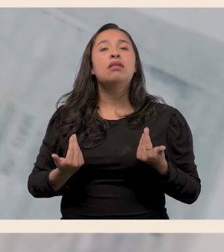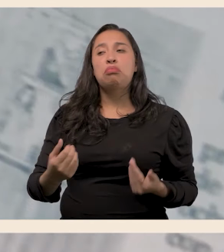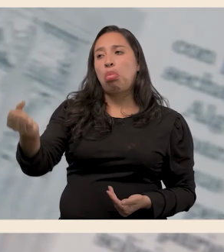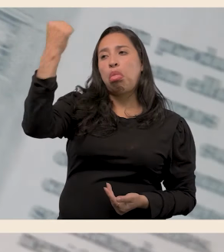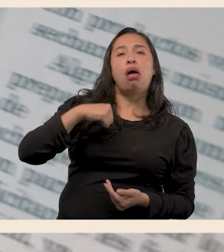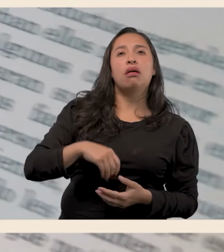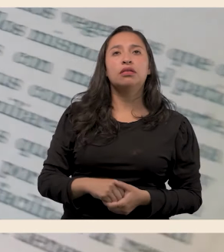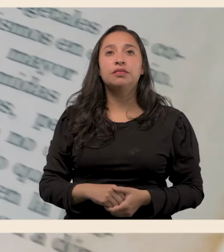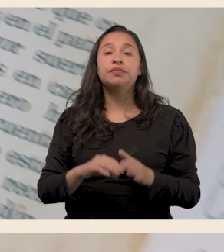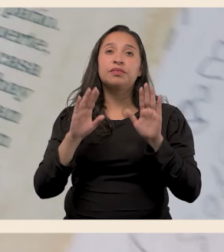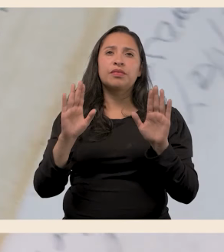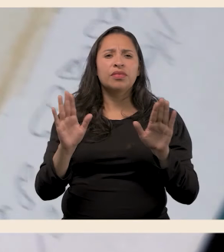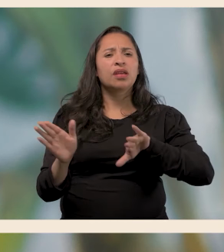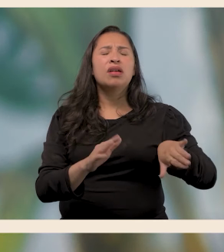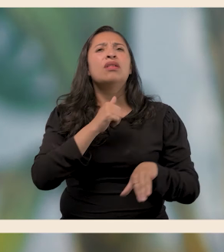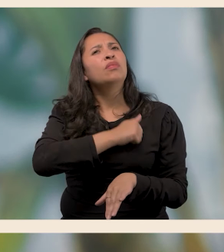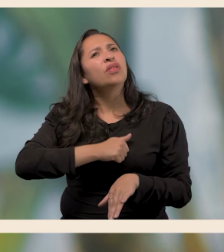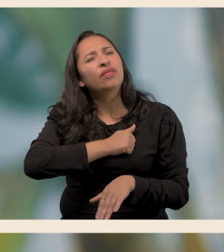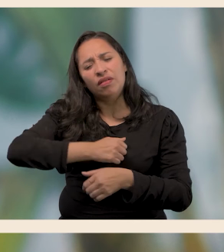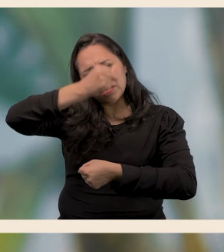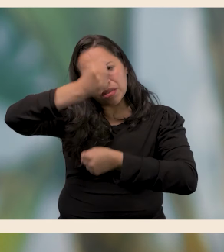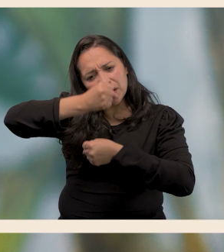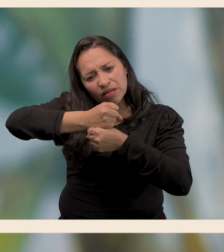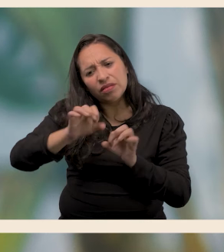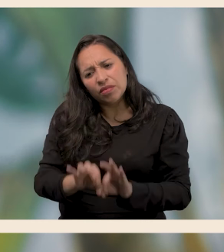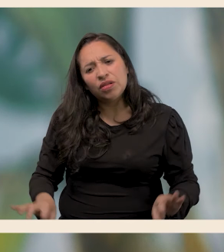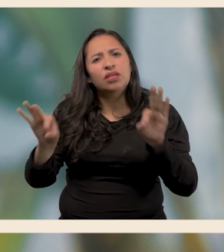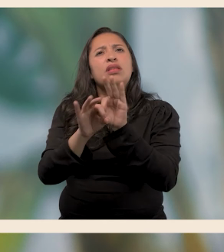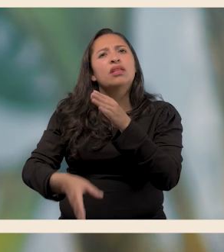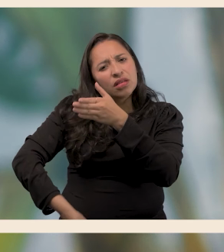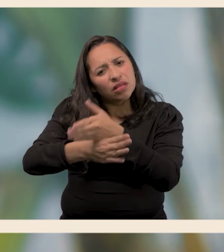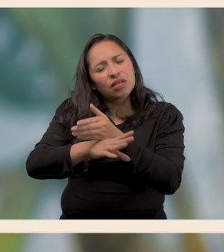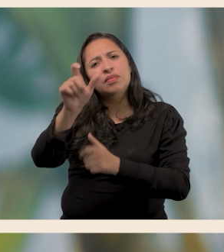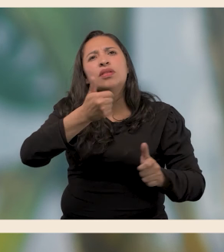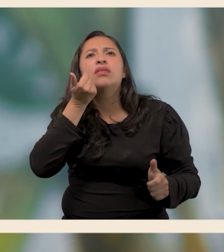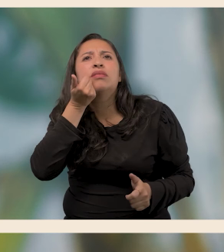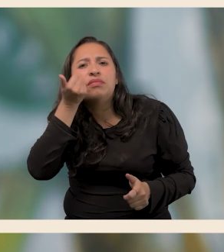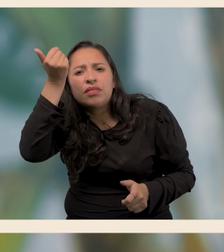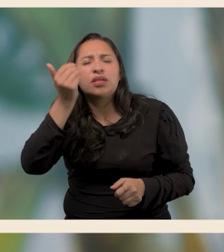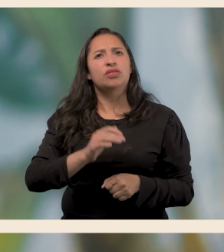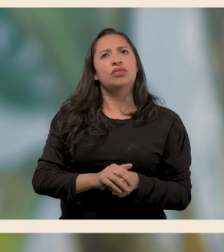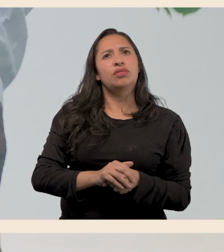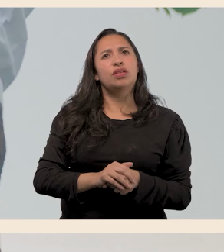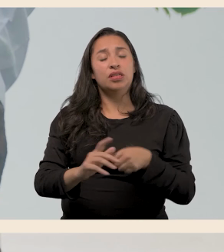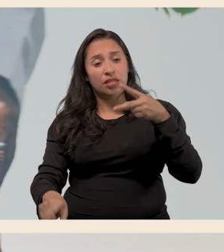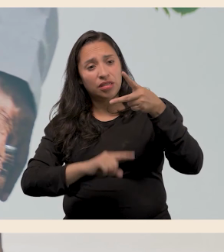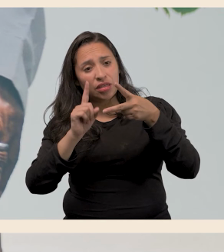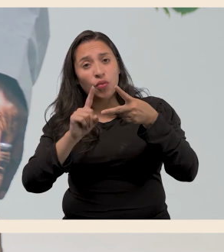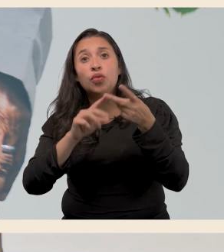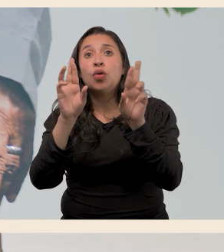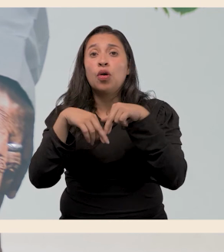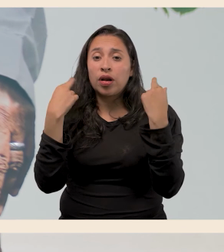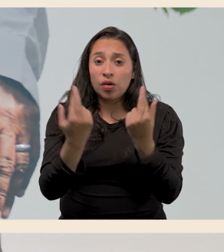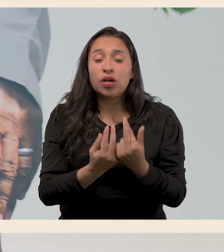Es que por favor, el seguir trabajando es primordial por las personas mayores. Y el segundo punto es cumplir lo que se